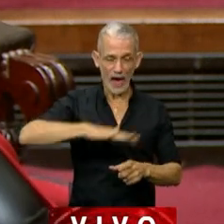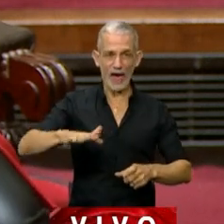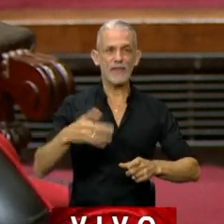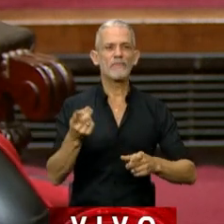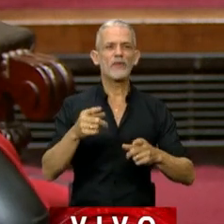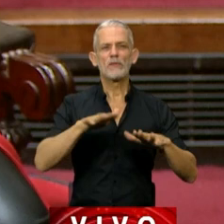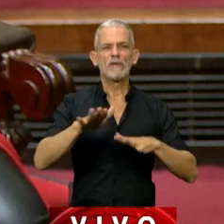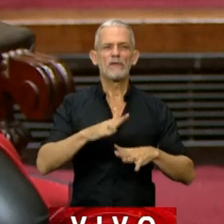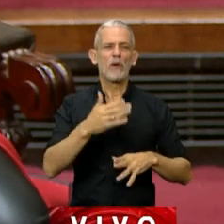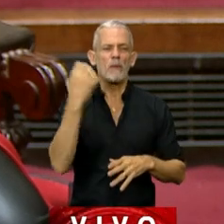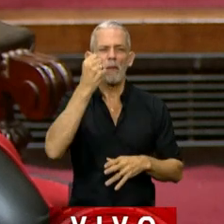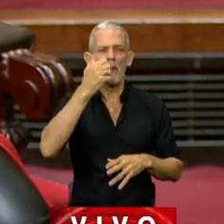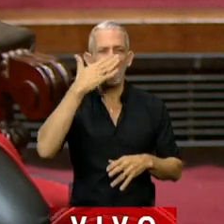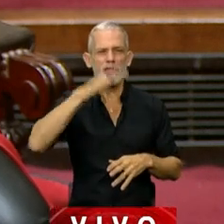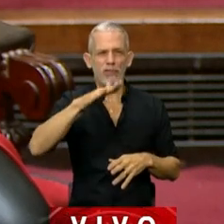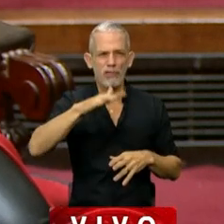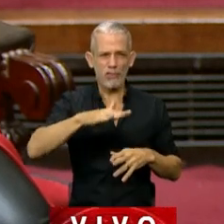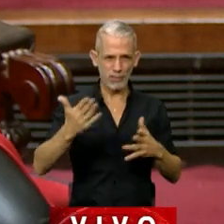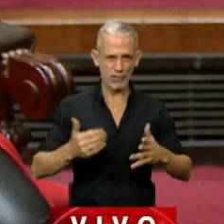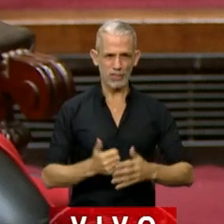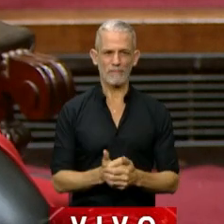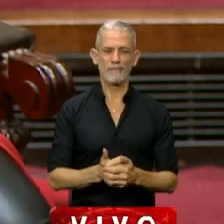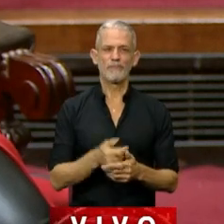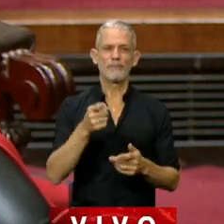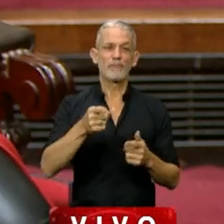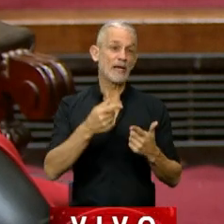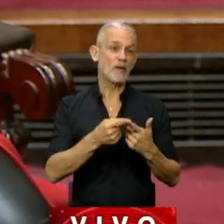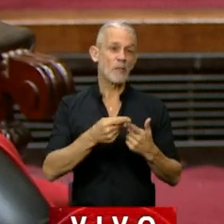de banalización de la utilización de los medicamentos.